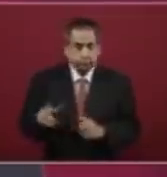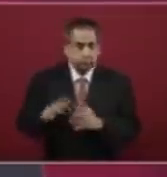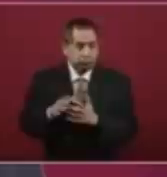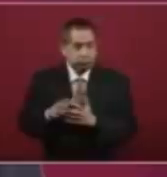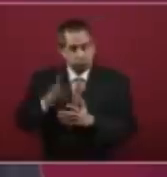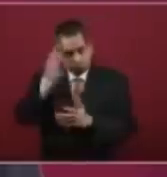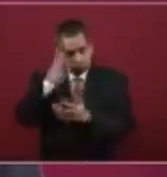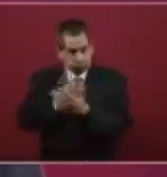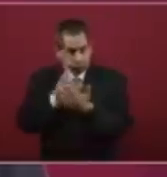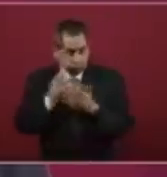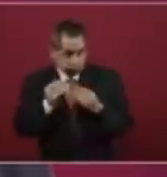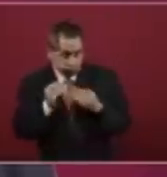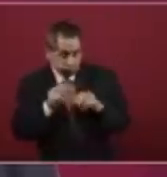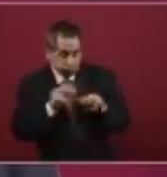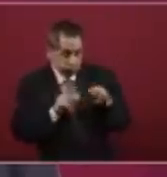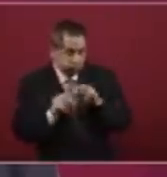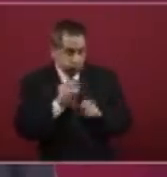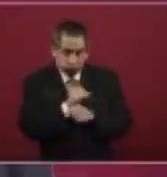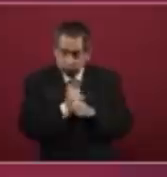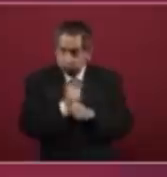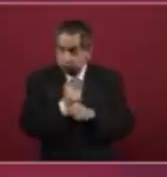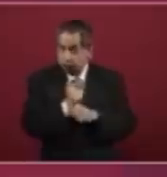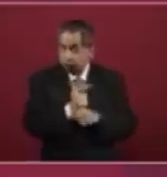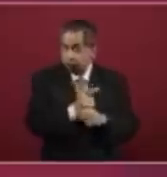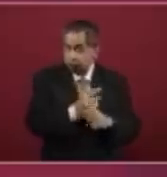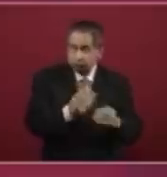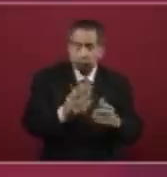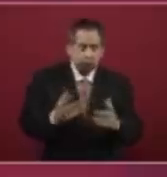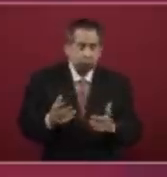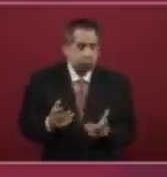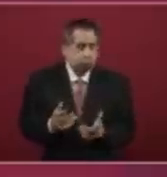bastante, porque